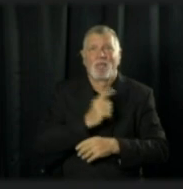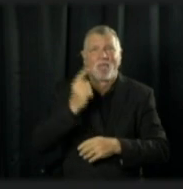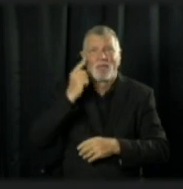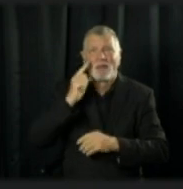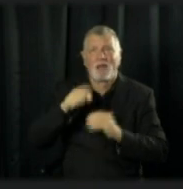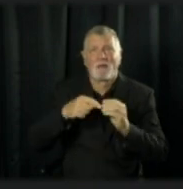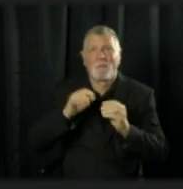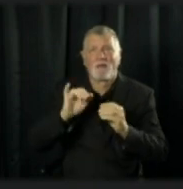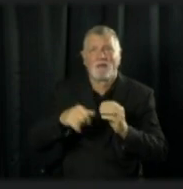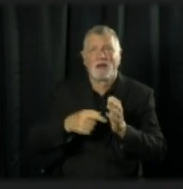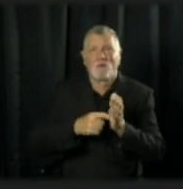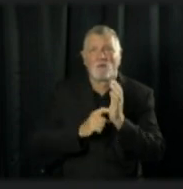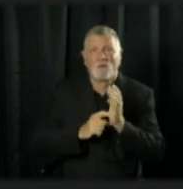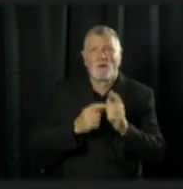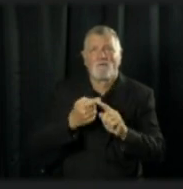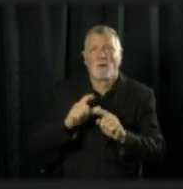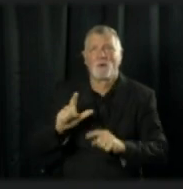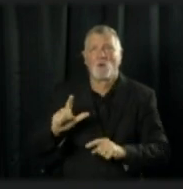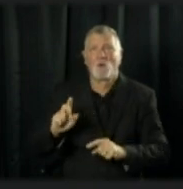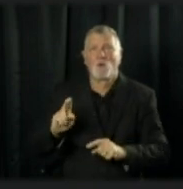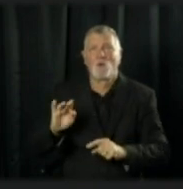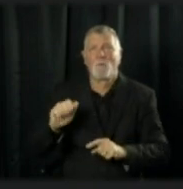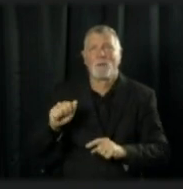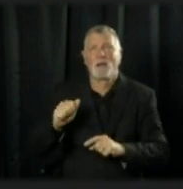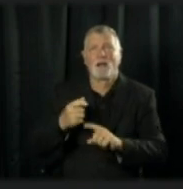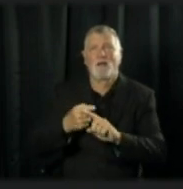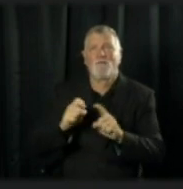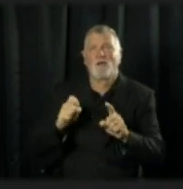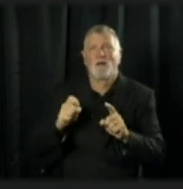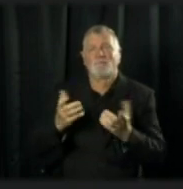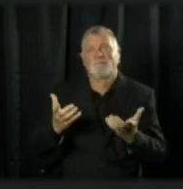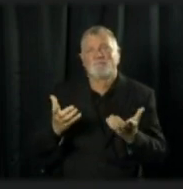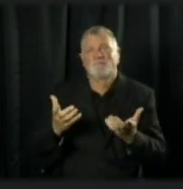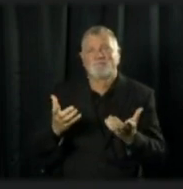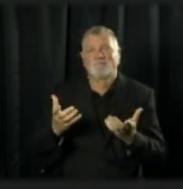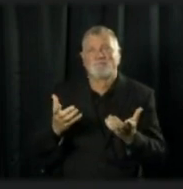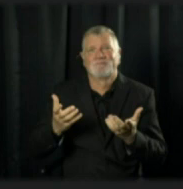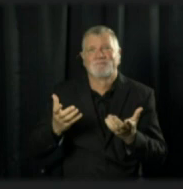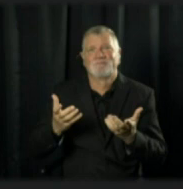¿Qué es lo que dice la Junta sobre esta solicitud de Luma